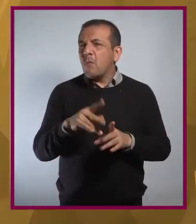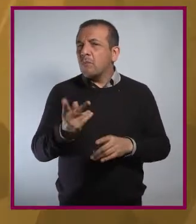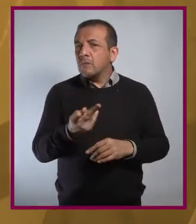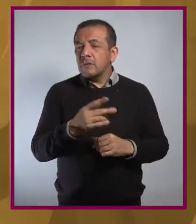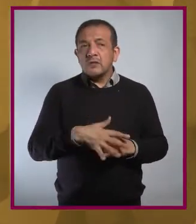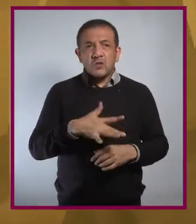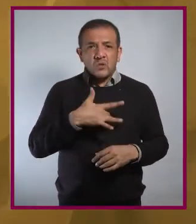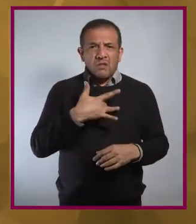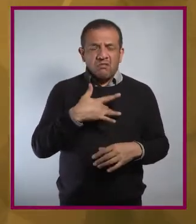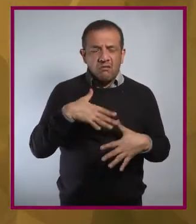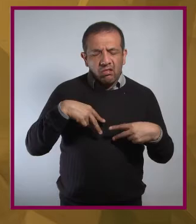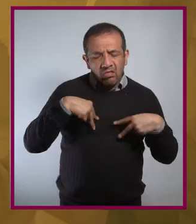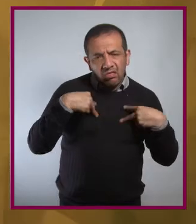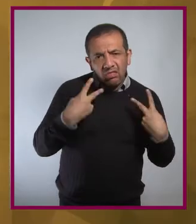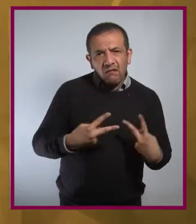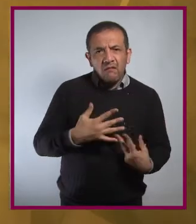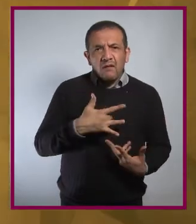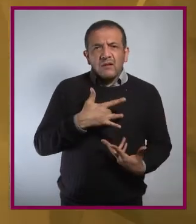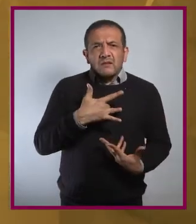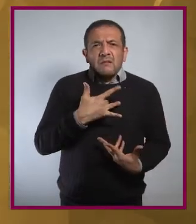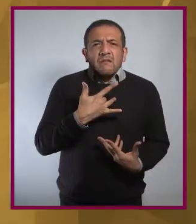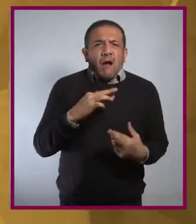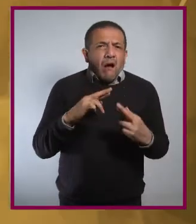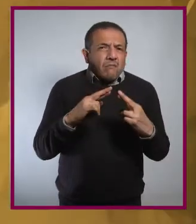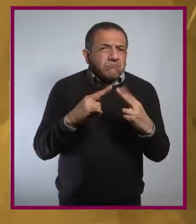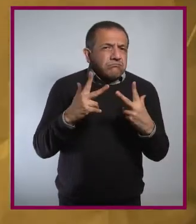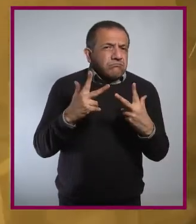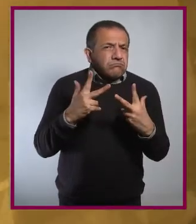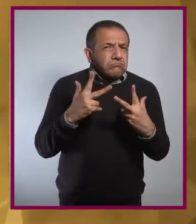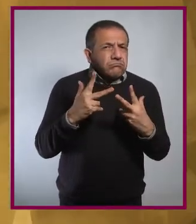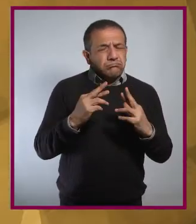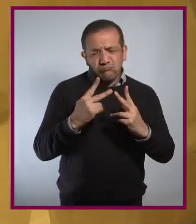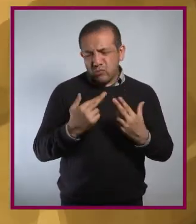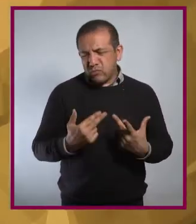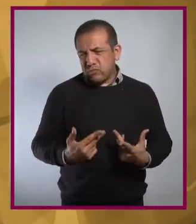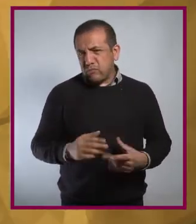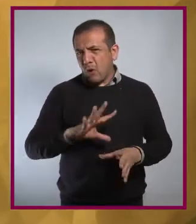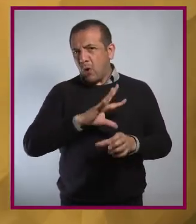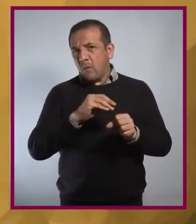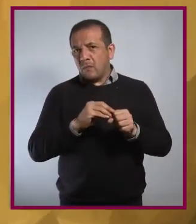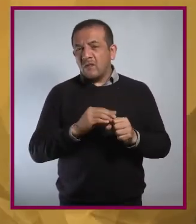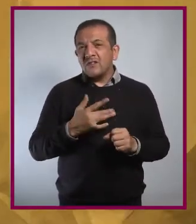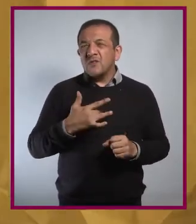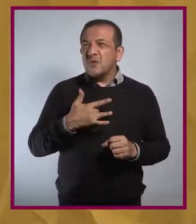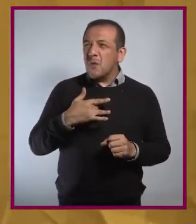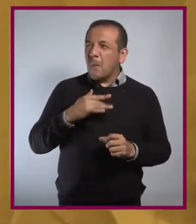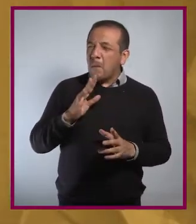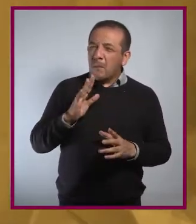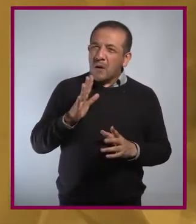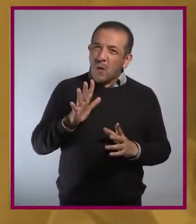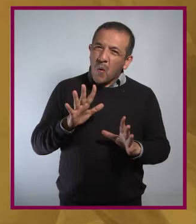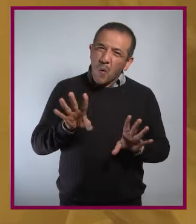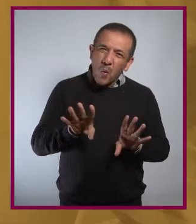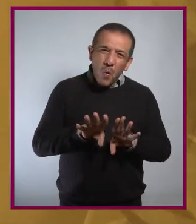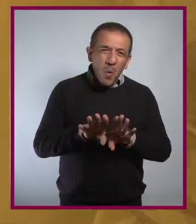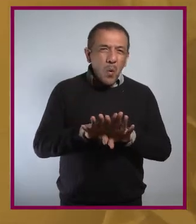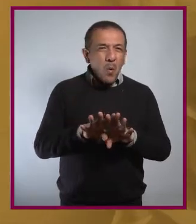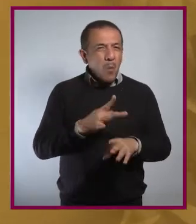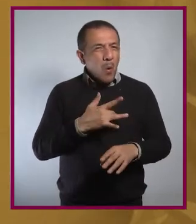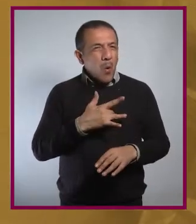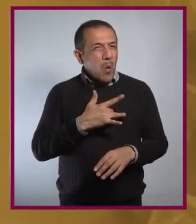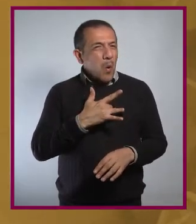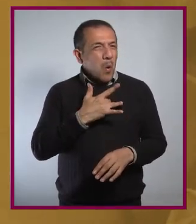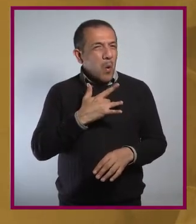Se sentía débil, sentía como algo roto en mí, algo que se había destruido completamente. Pues más que nada no era